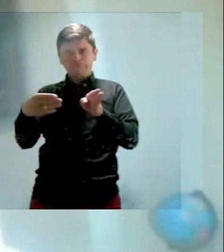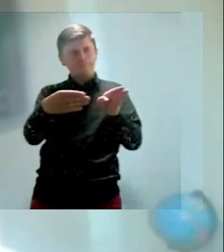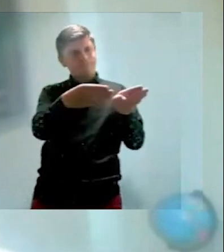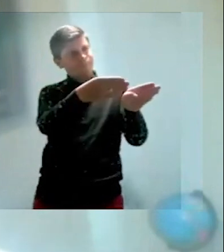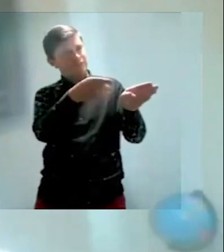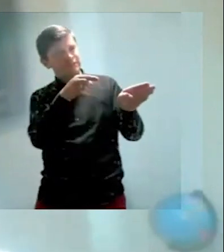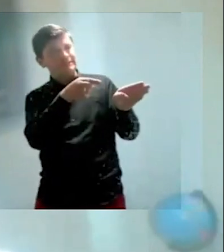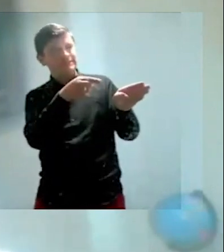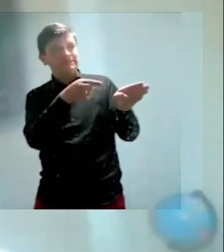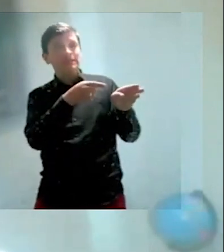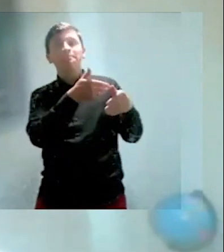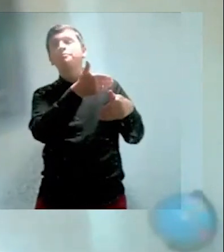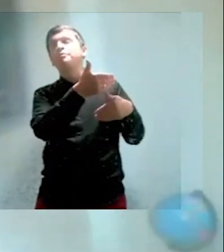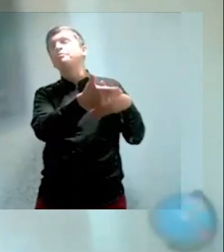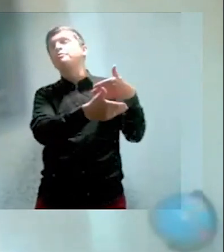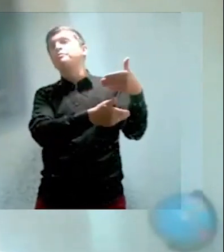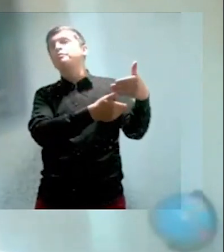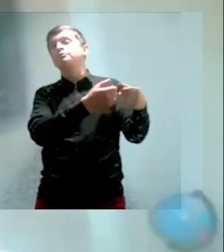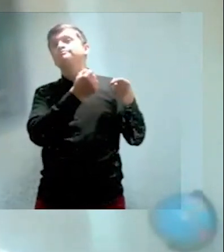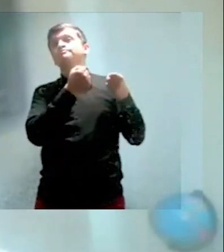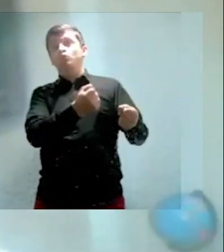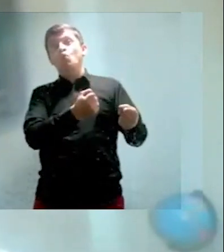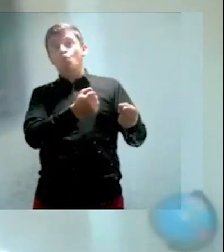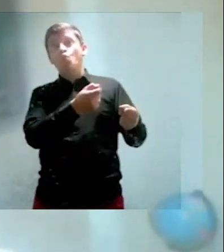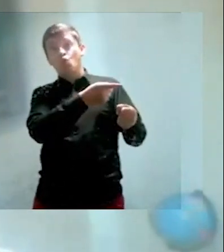la acción de tutela.